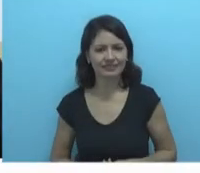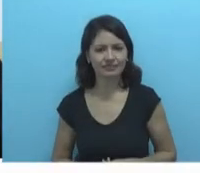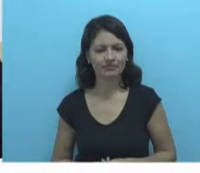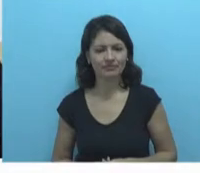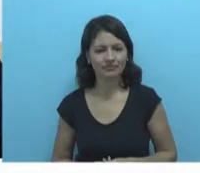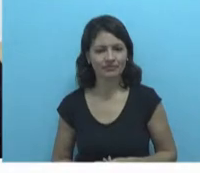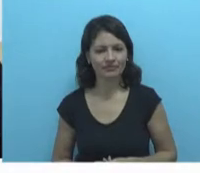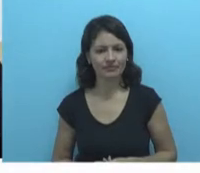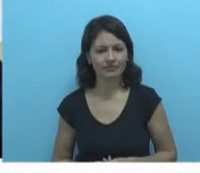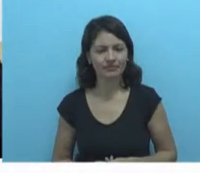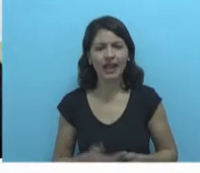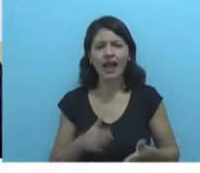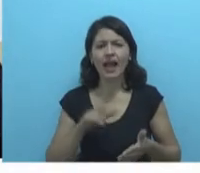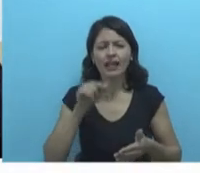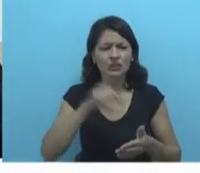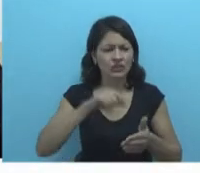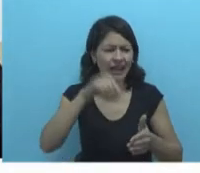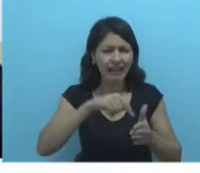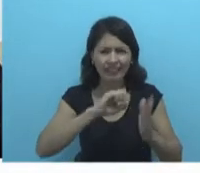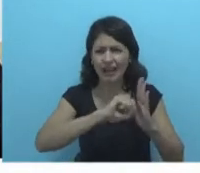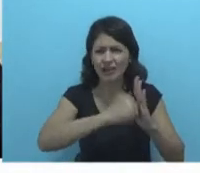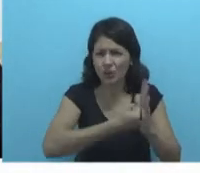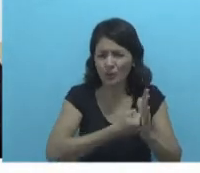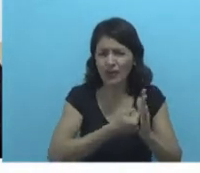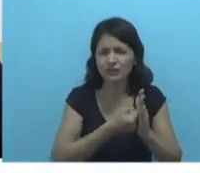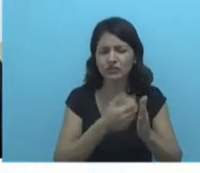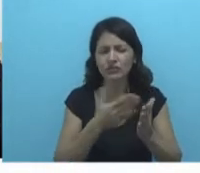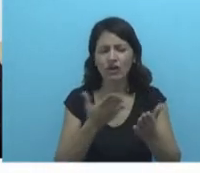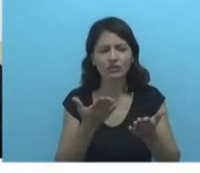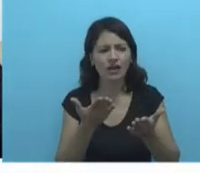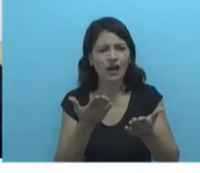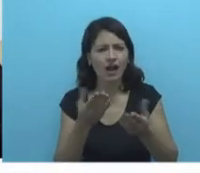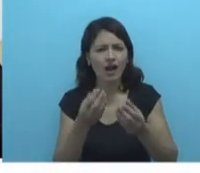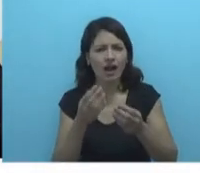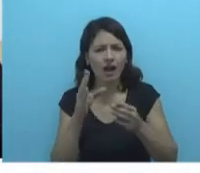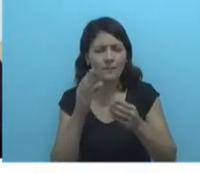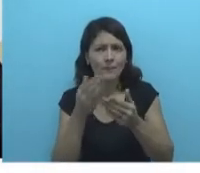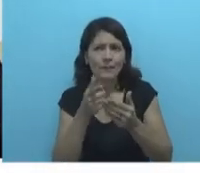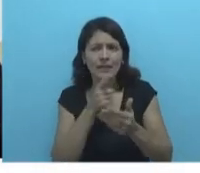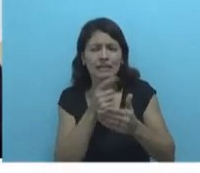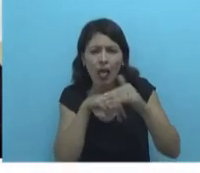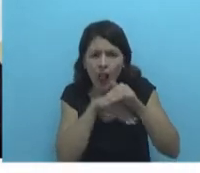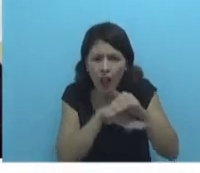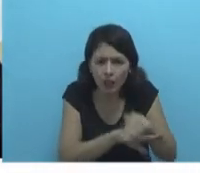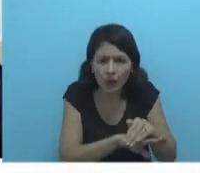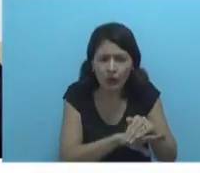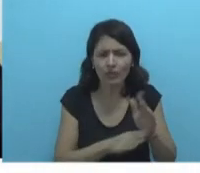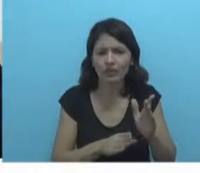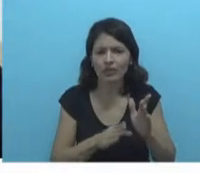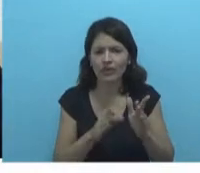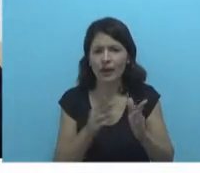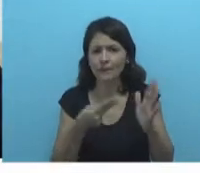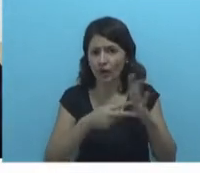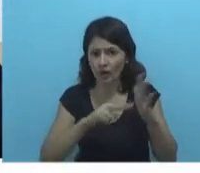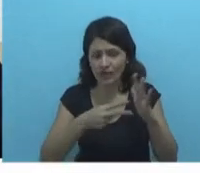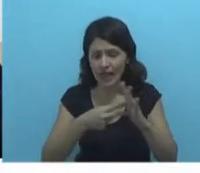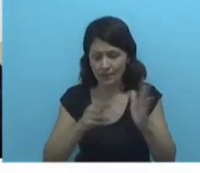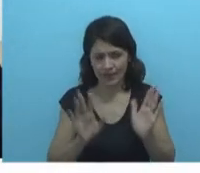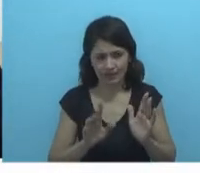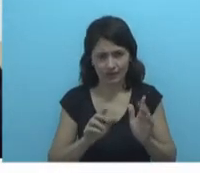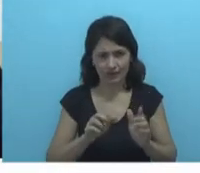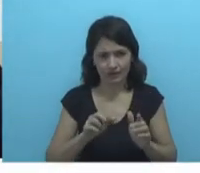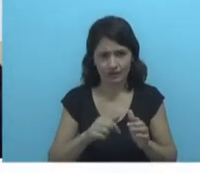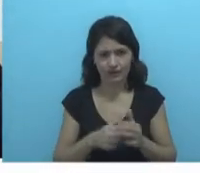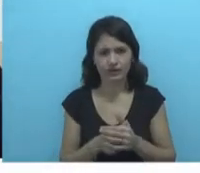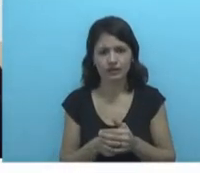la realidad. ¿Sabe cuál es la realidad? Que han perdido fenomenalmente el ingreso de los argentinos en los últimos tiempos.